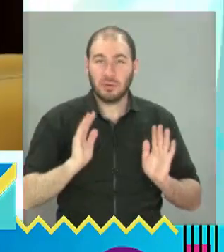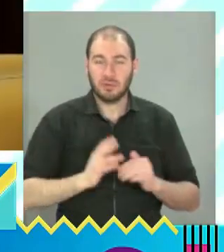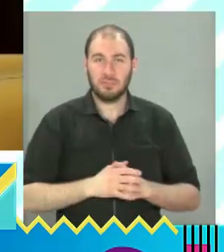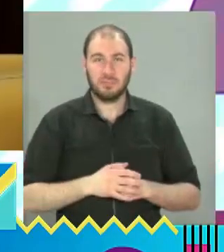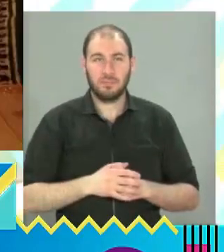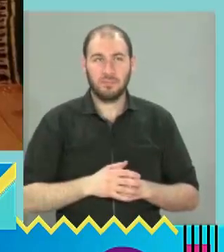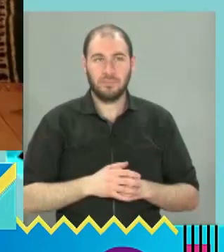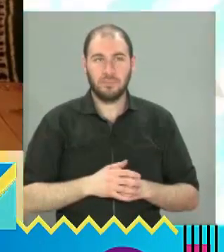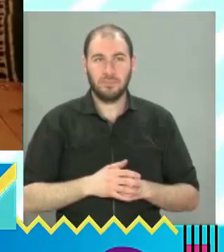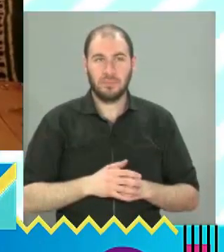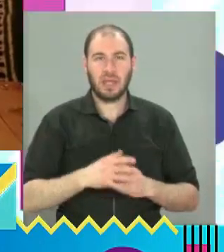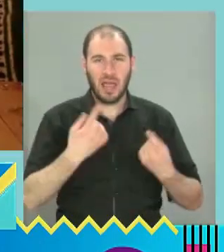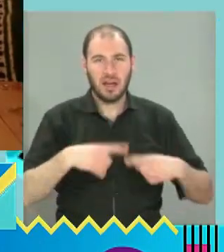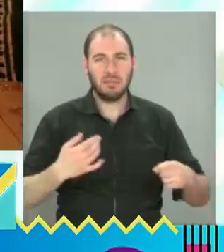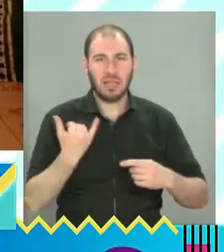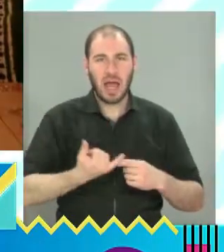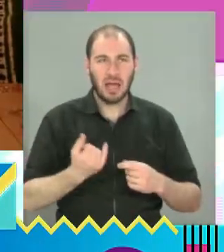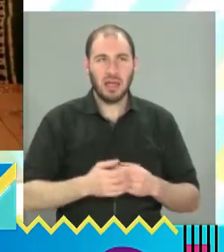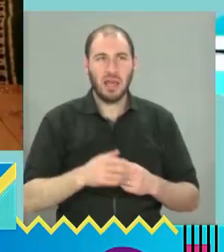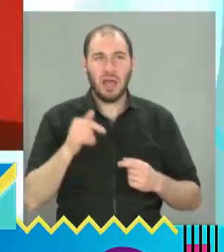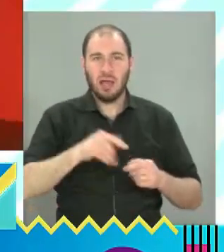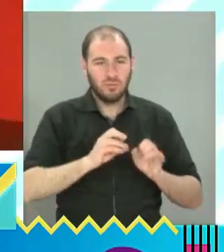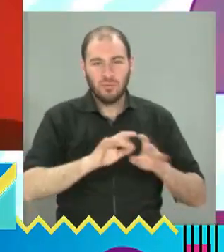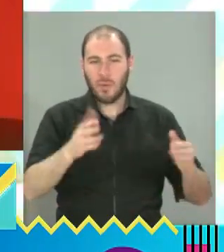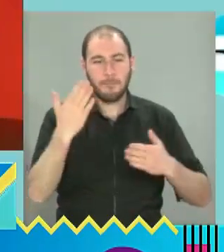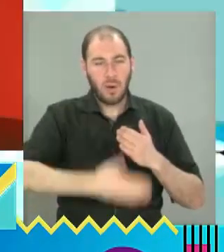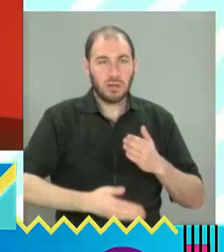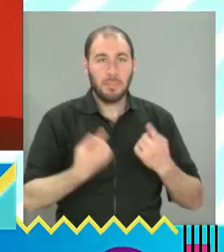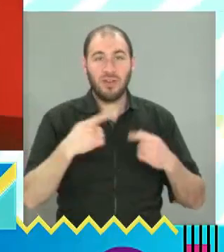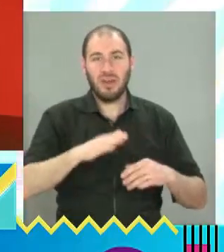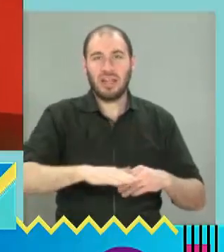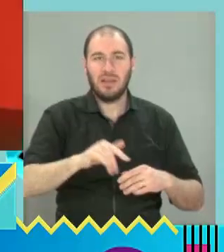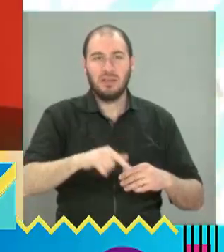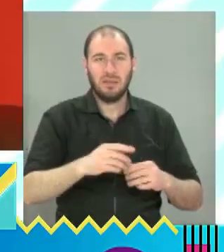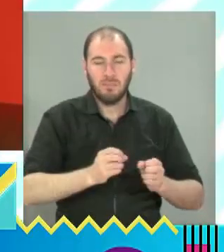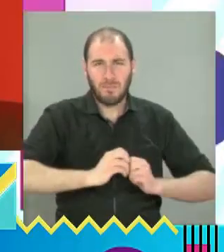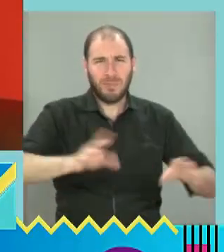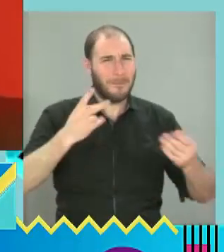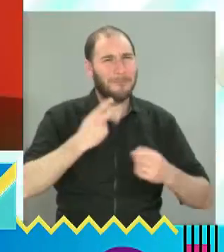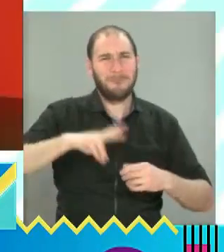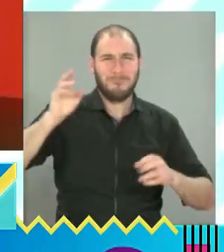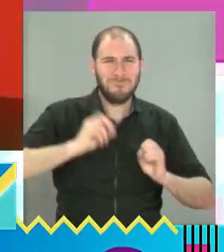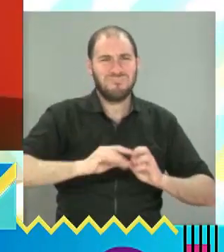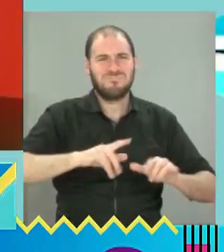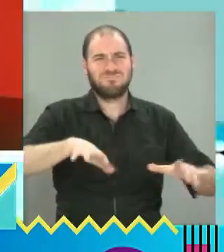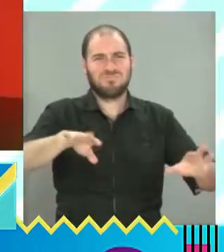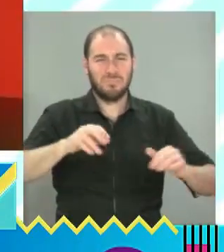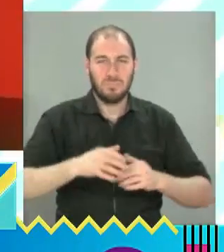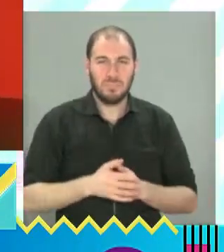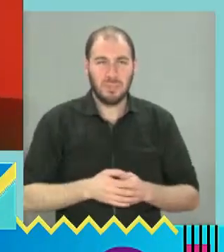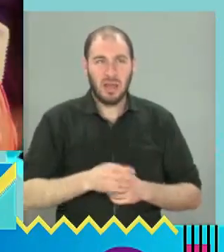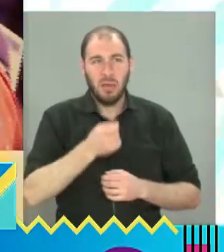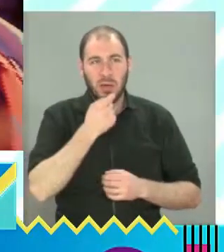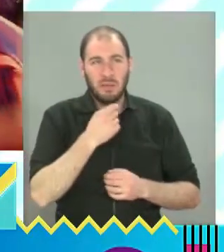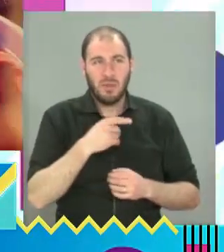las herramientas para impedir que eso siga transitando. Pero no, con el niño es como que se levanta más, se levanta más, se levanta más. Una cuestión media, no sé si